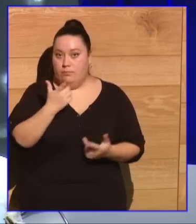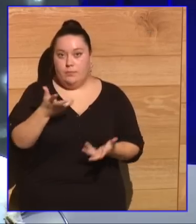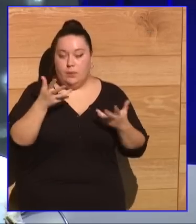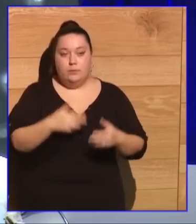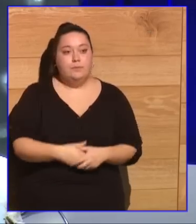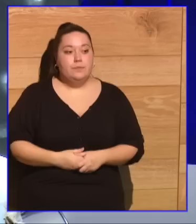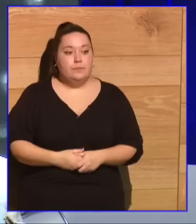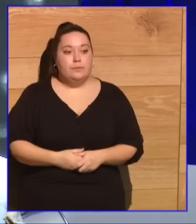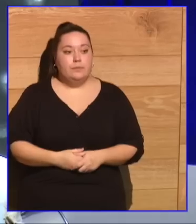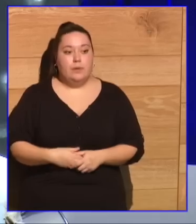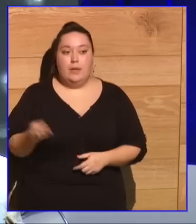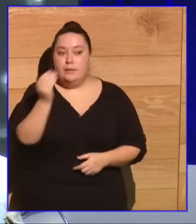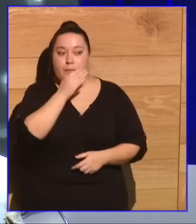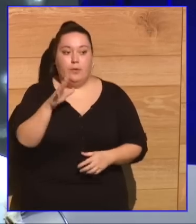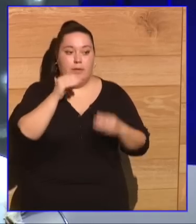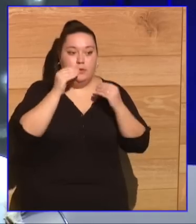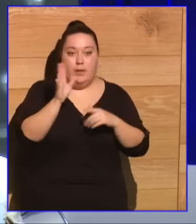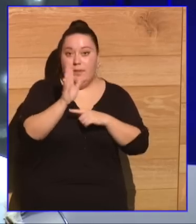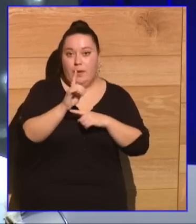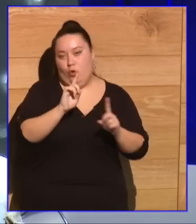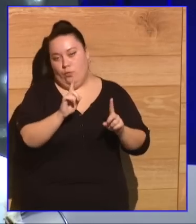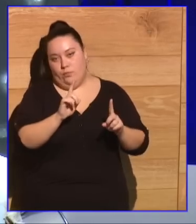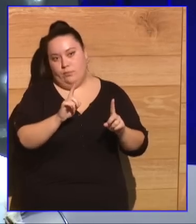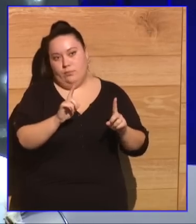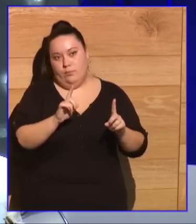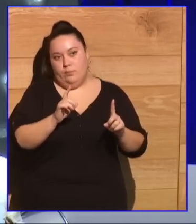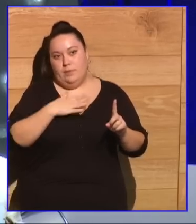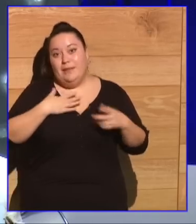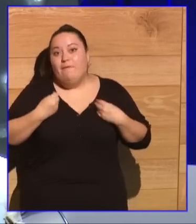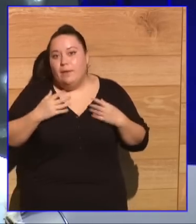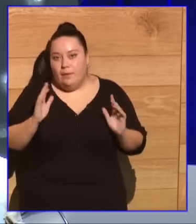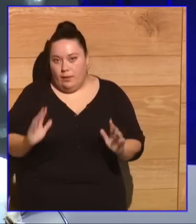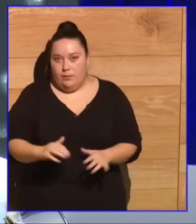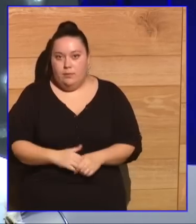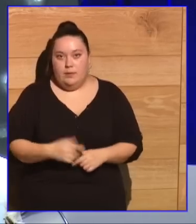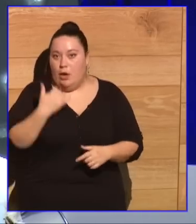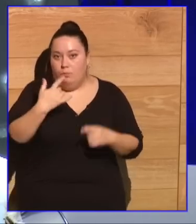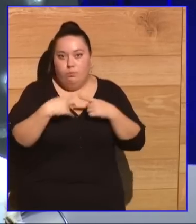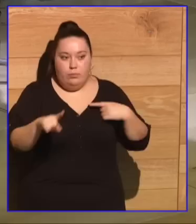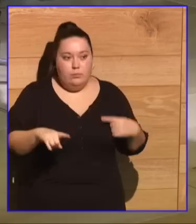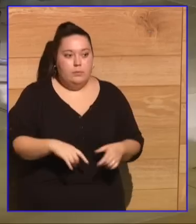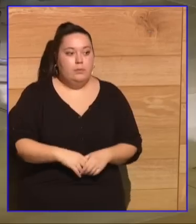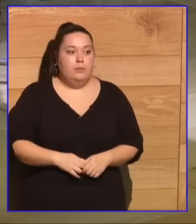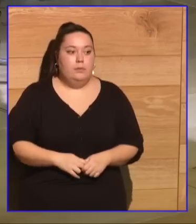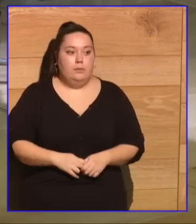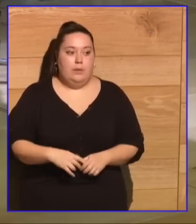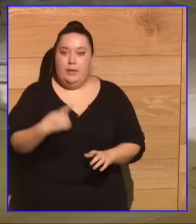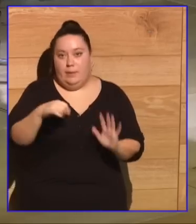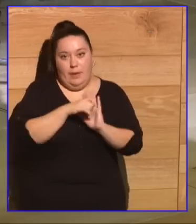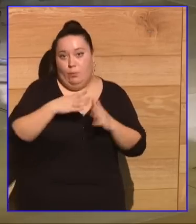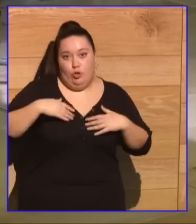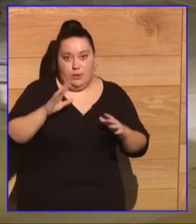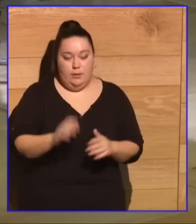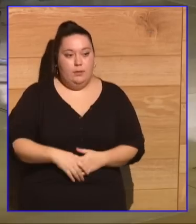de las mejores películas de la historia del cine? No, de las películas de mi vida, que Claro, es una cosa distinta. La que a ti te han Te tocado marca en por lo que sitios. sea, sí.